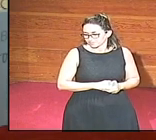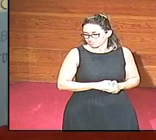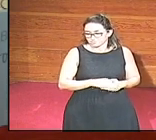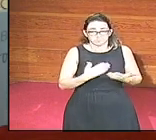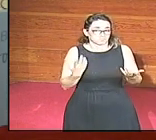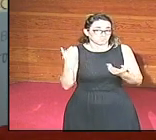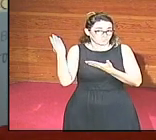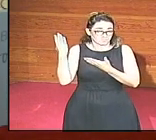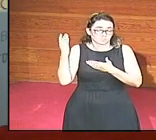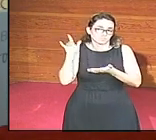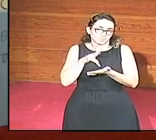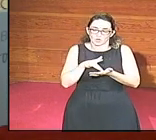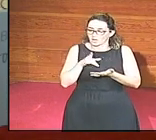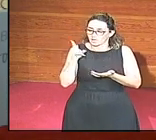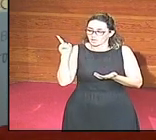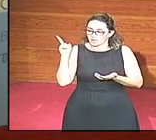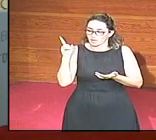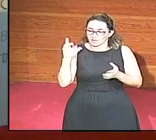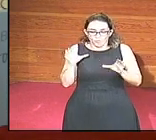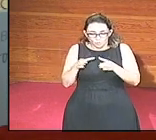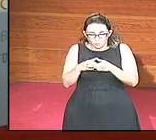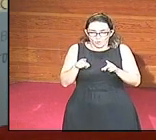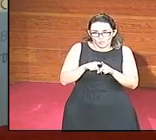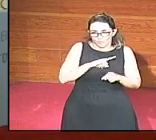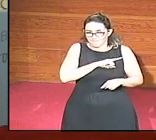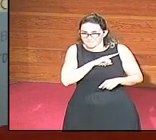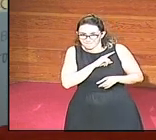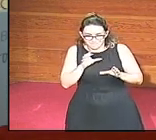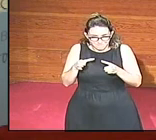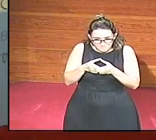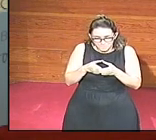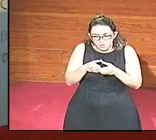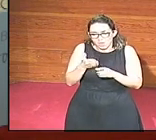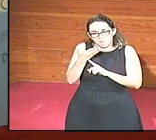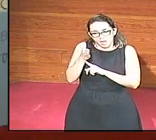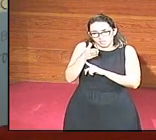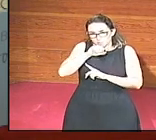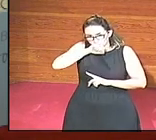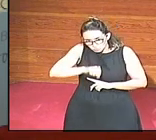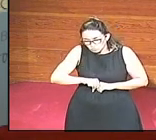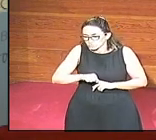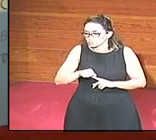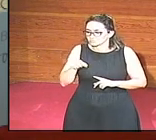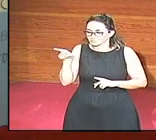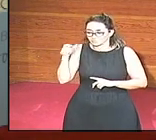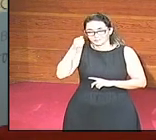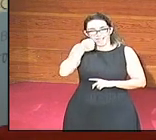esto es cuando ellos se establecen como milicia, juran bandera, no sé qué, no sé cuántos, este es Alejandro y estos son el resto de colegas.